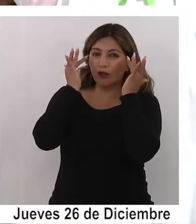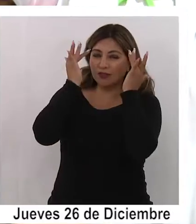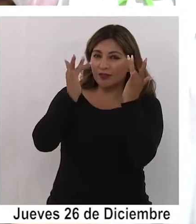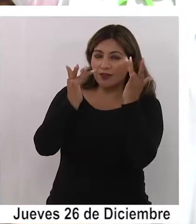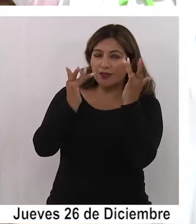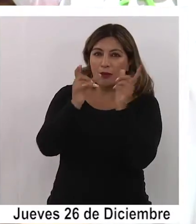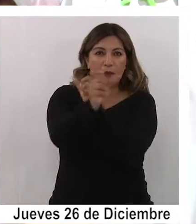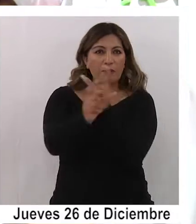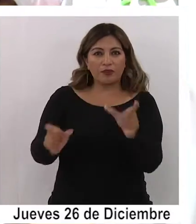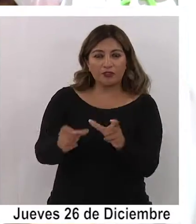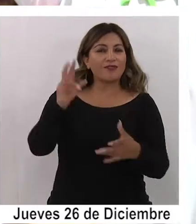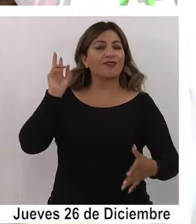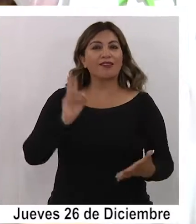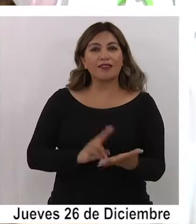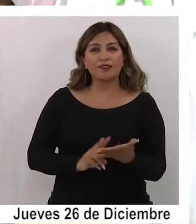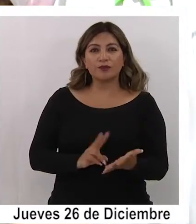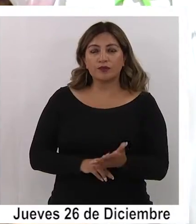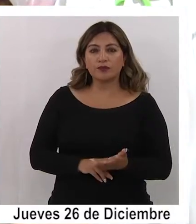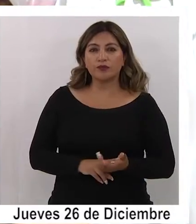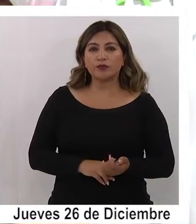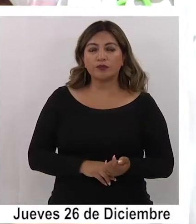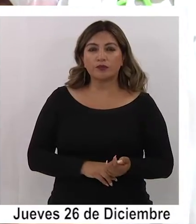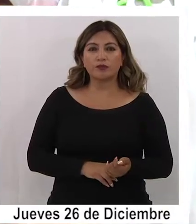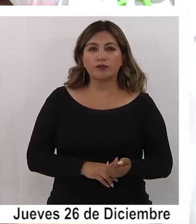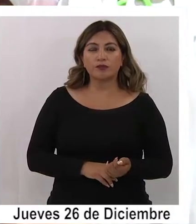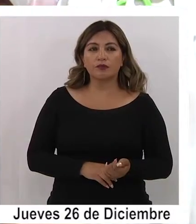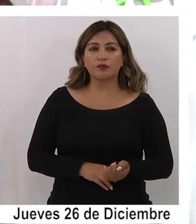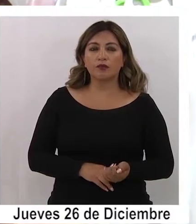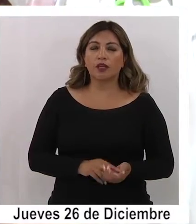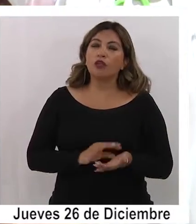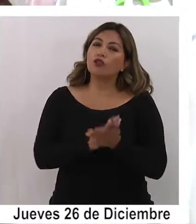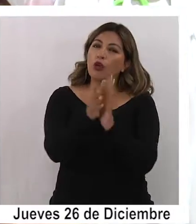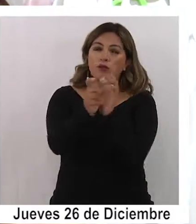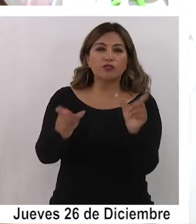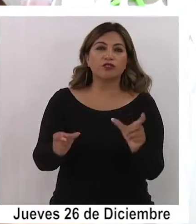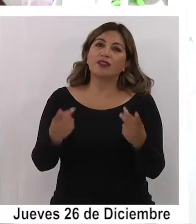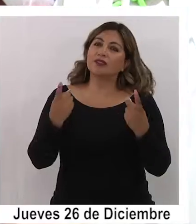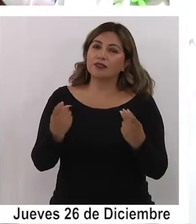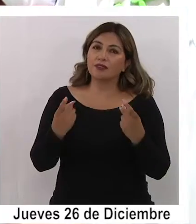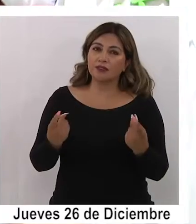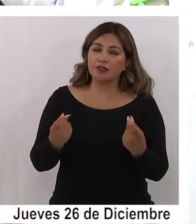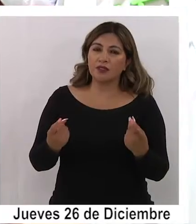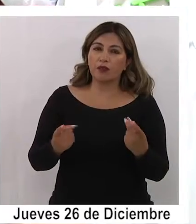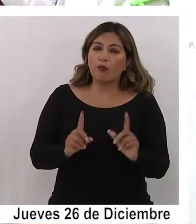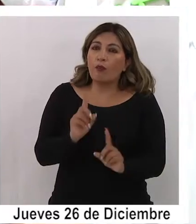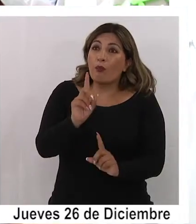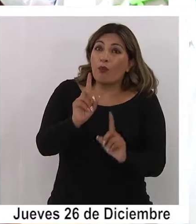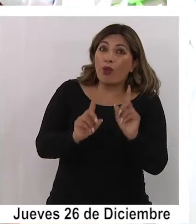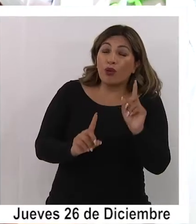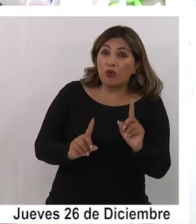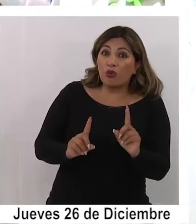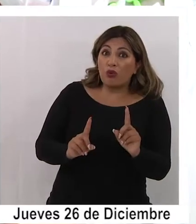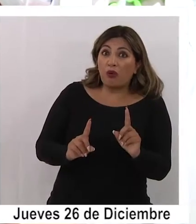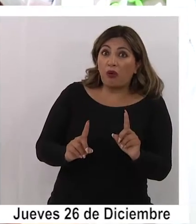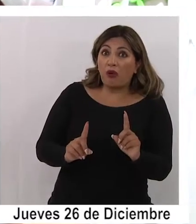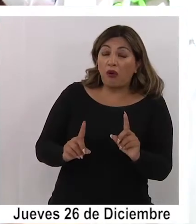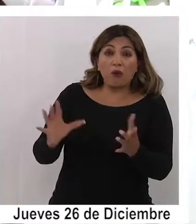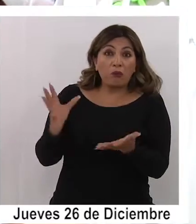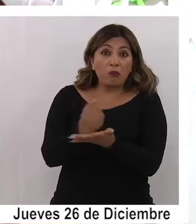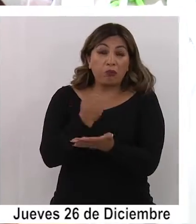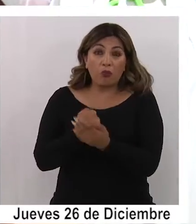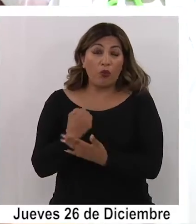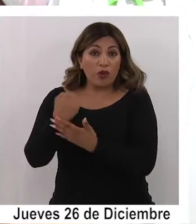siento contenta que personas que realmente, bueno, todos necesitamos en cierta medida, pero que algunos